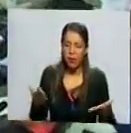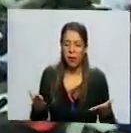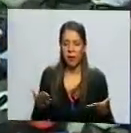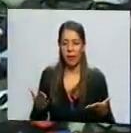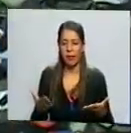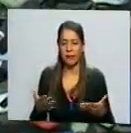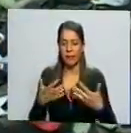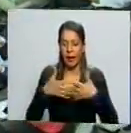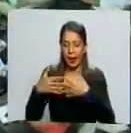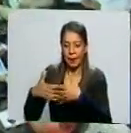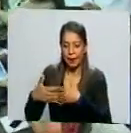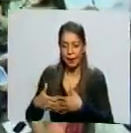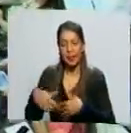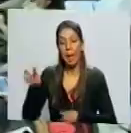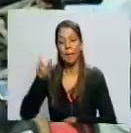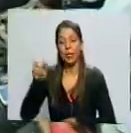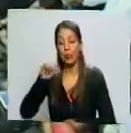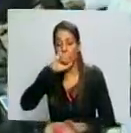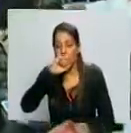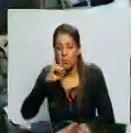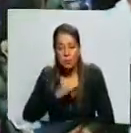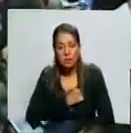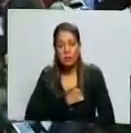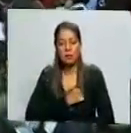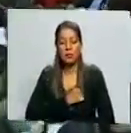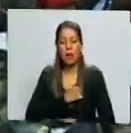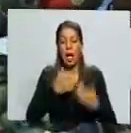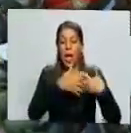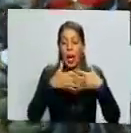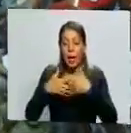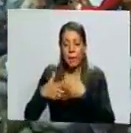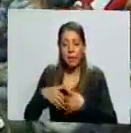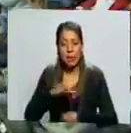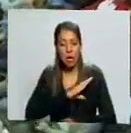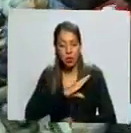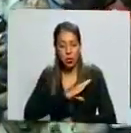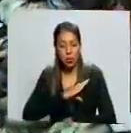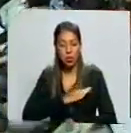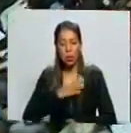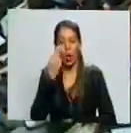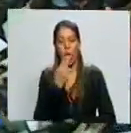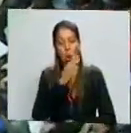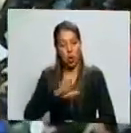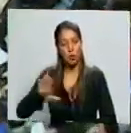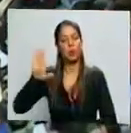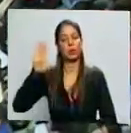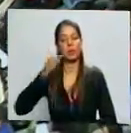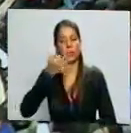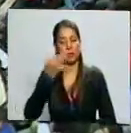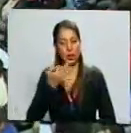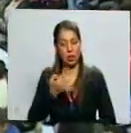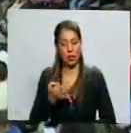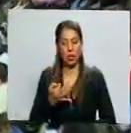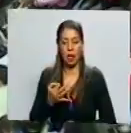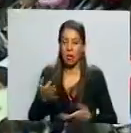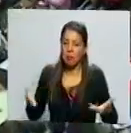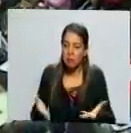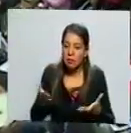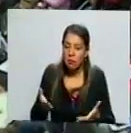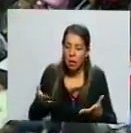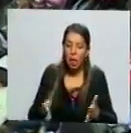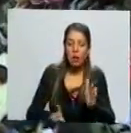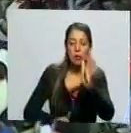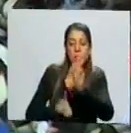un empresariado nacionalista, un empresariado que esté comprometido con levantar la producción